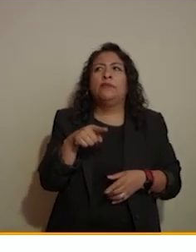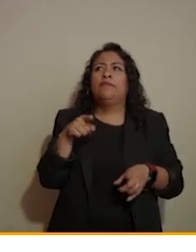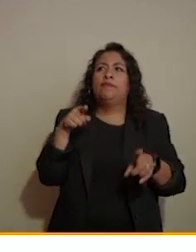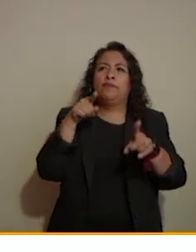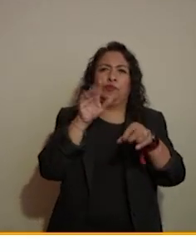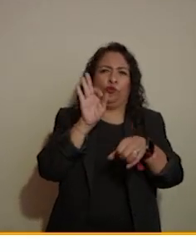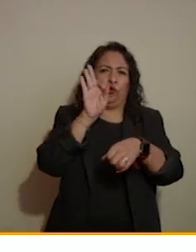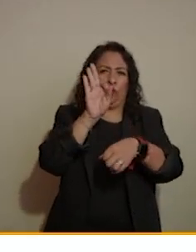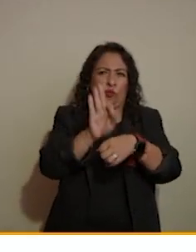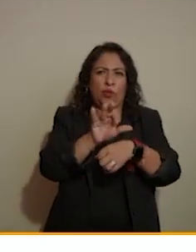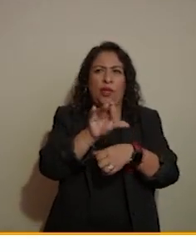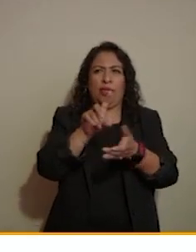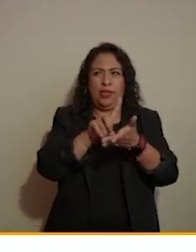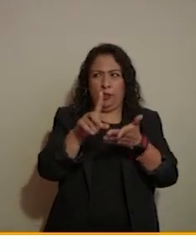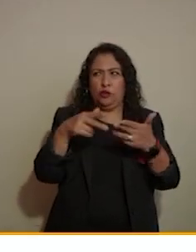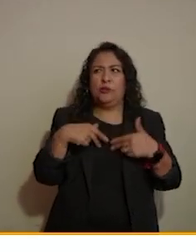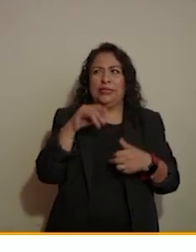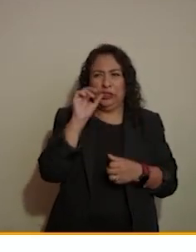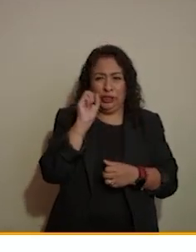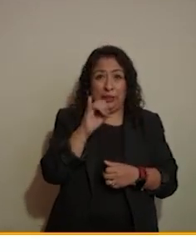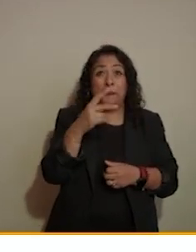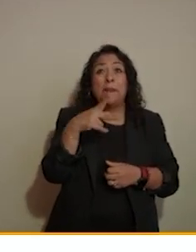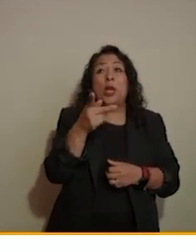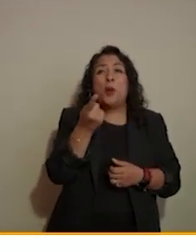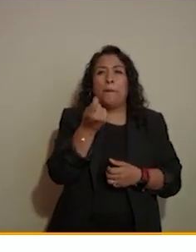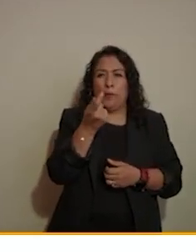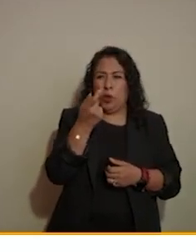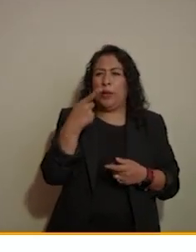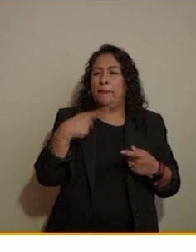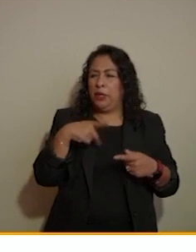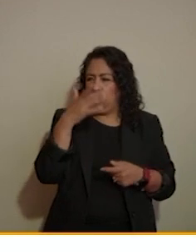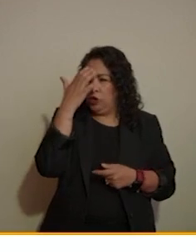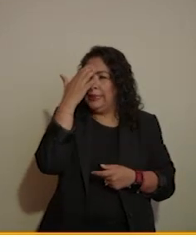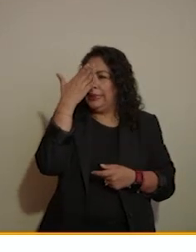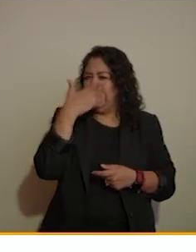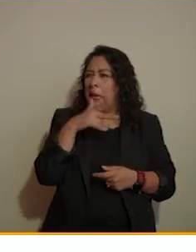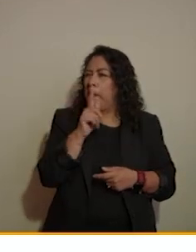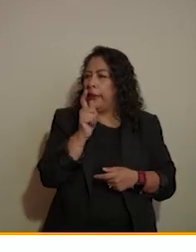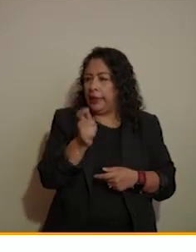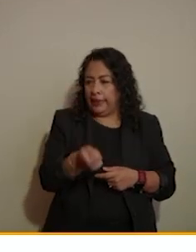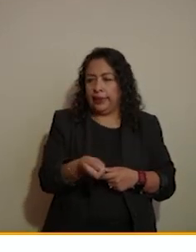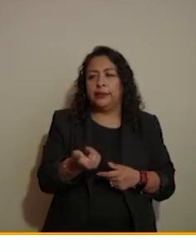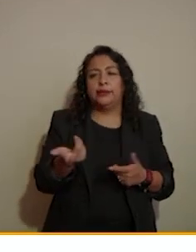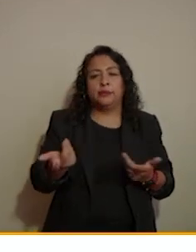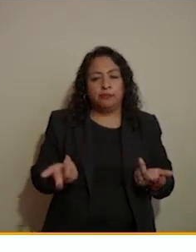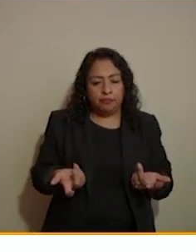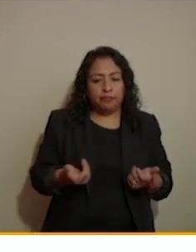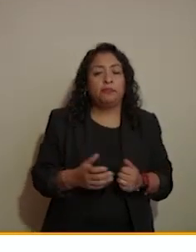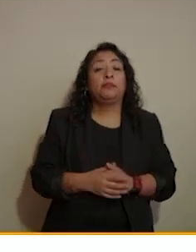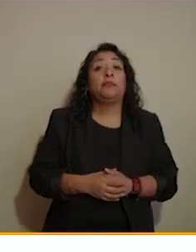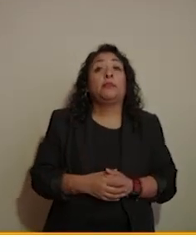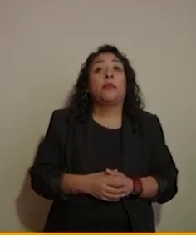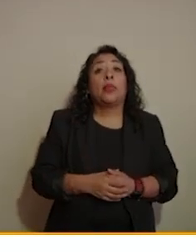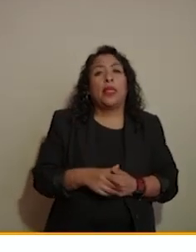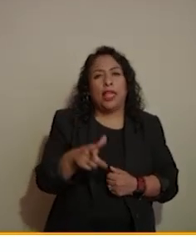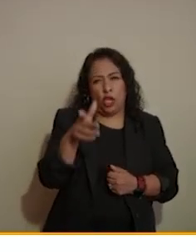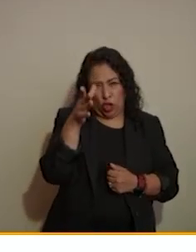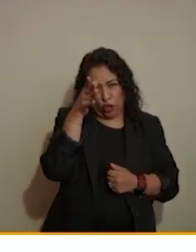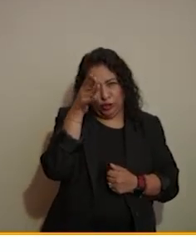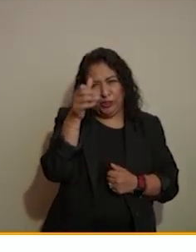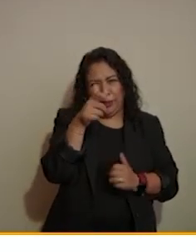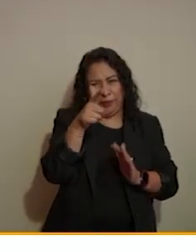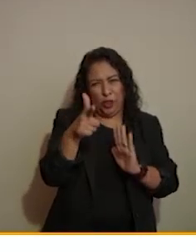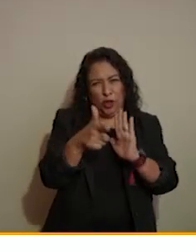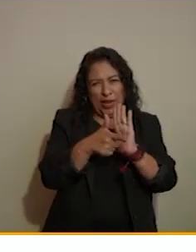un fortalecimiento de los derechos humanos, pues muy poca gente lo conoce, ¿no? Respecto al marco conceptual y